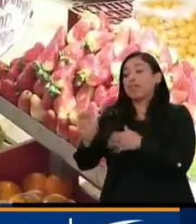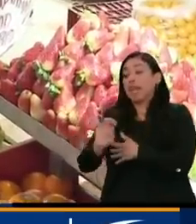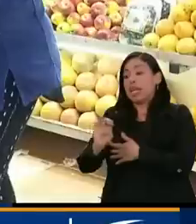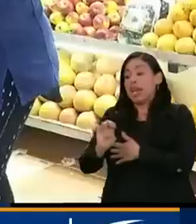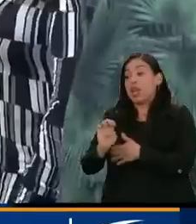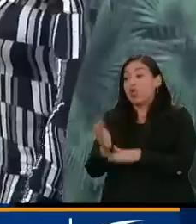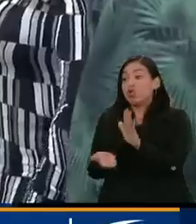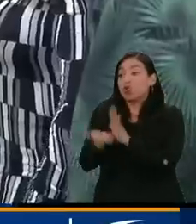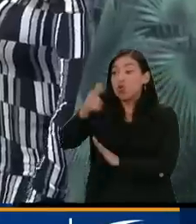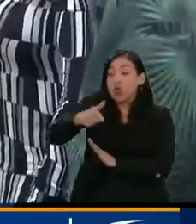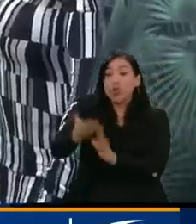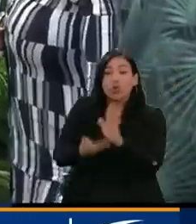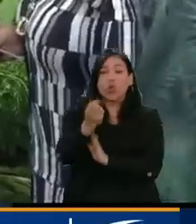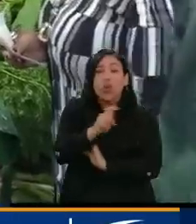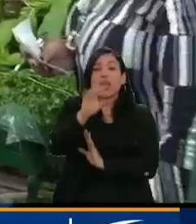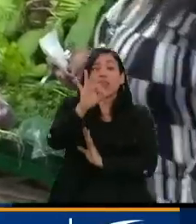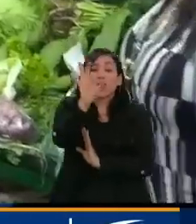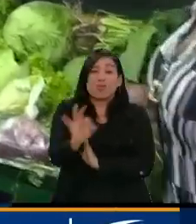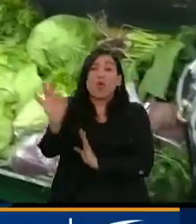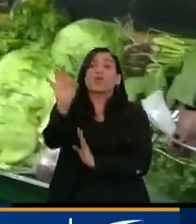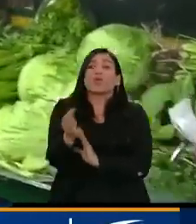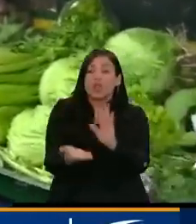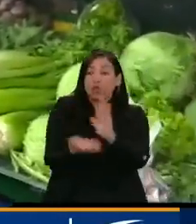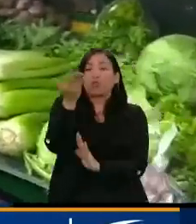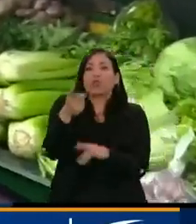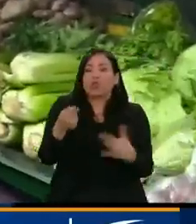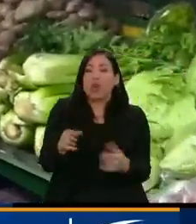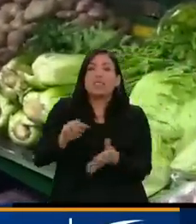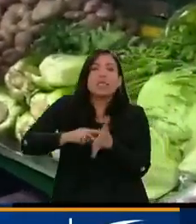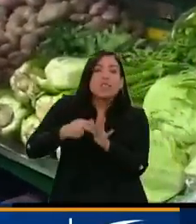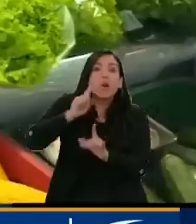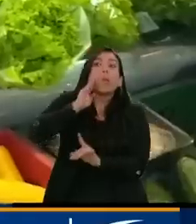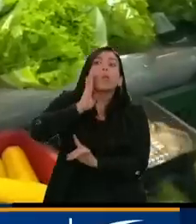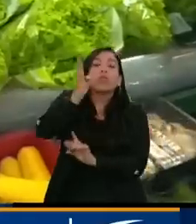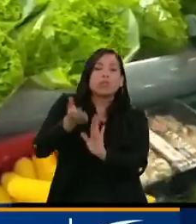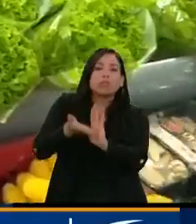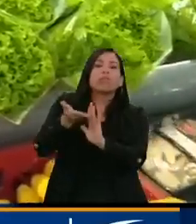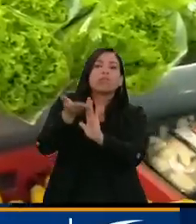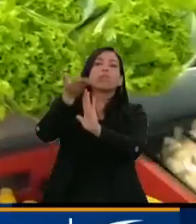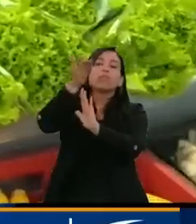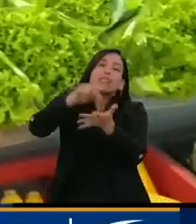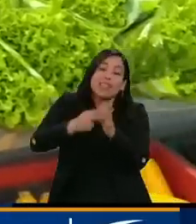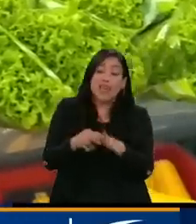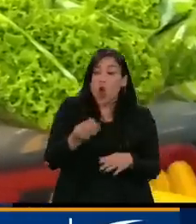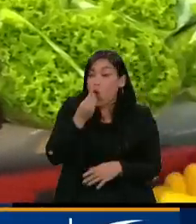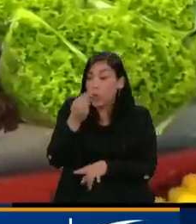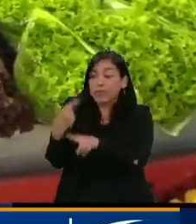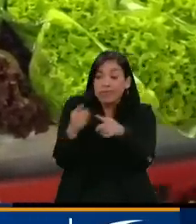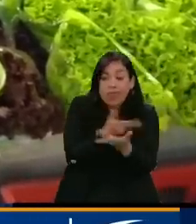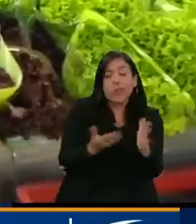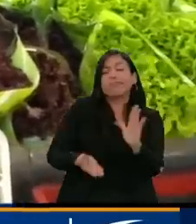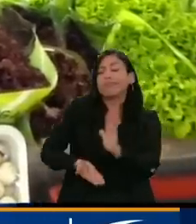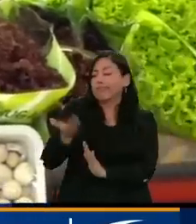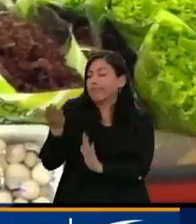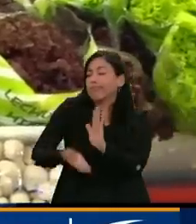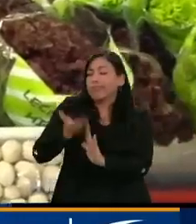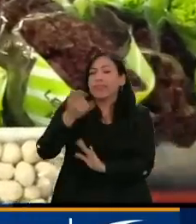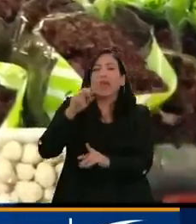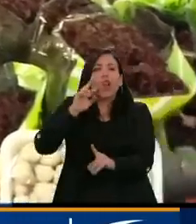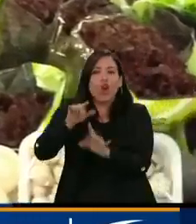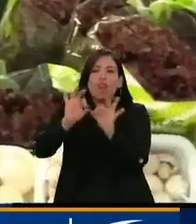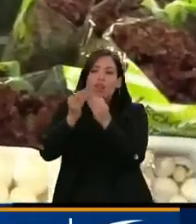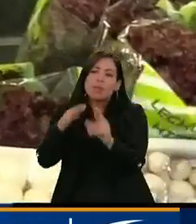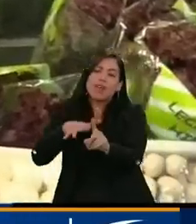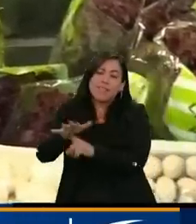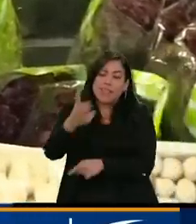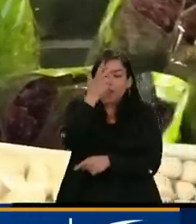que nos dice es que si bien el cambio es menor, igual sigue habiendo cambio. Los precios siguen subiendo y esto obviamente sigue afectando a los